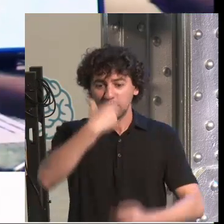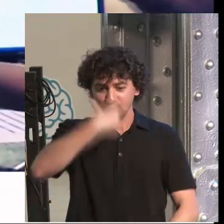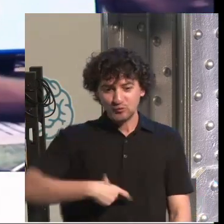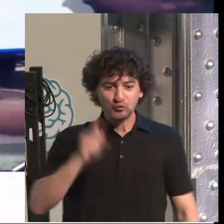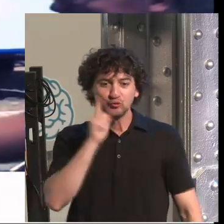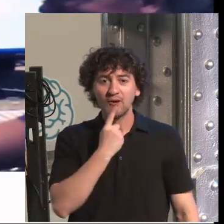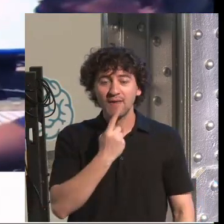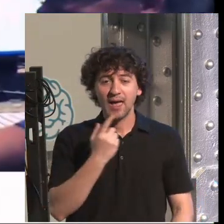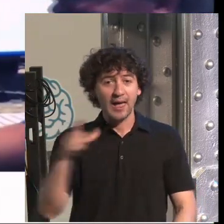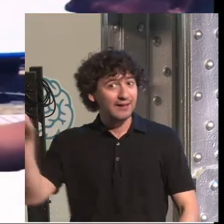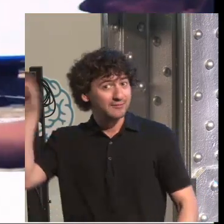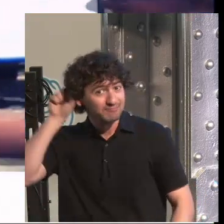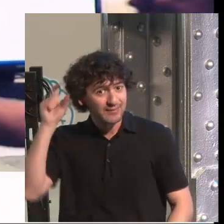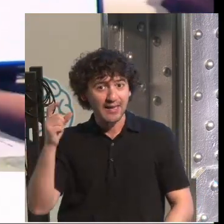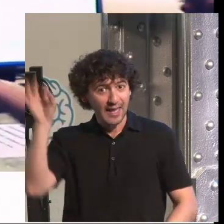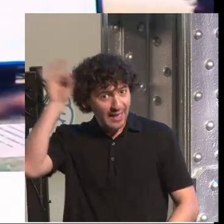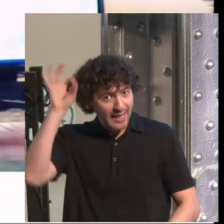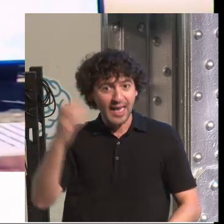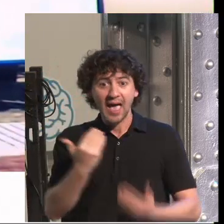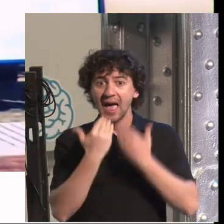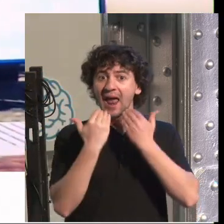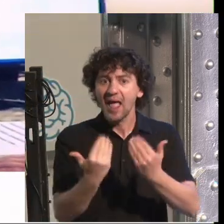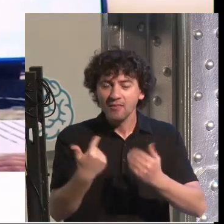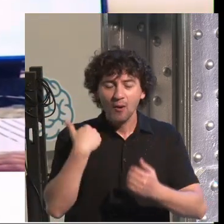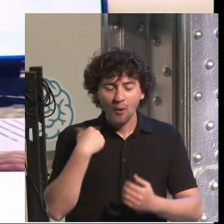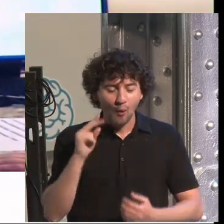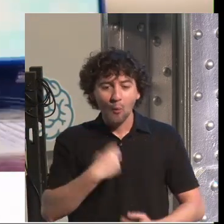gracias a un implante coclear oye su voz por primera vez.